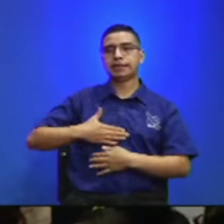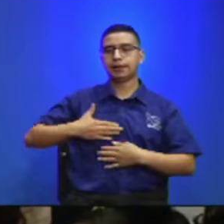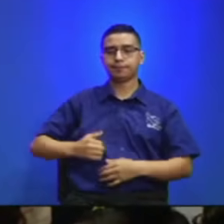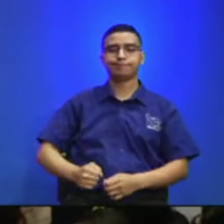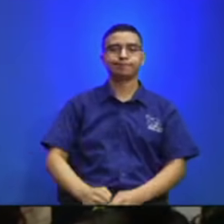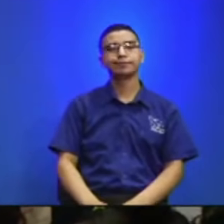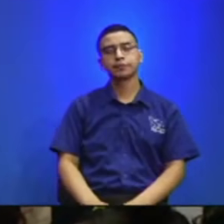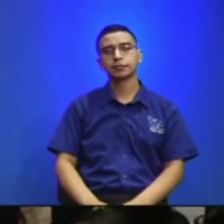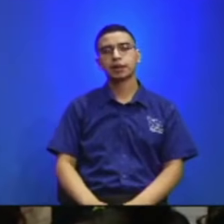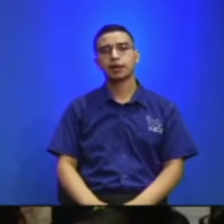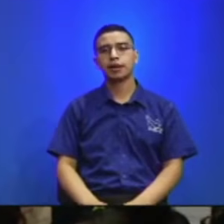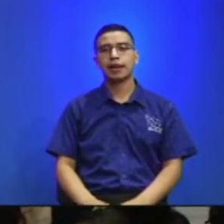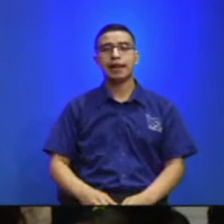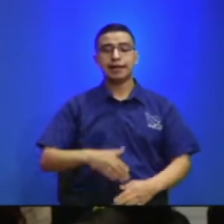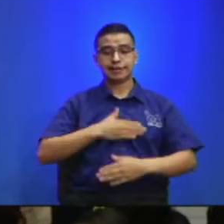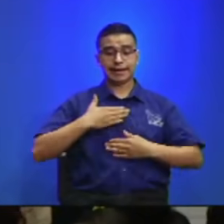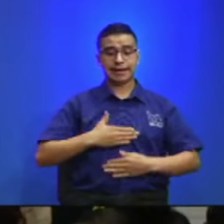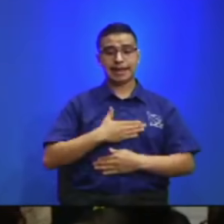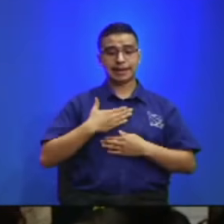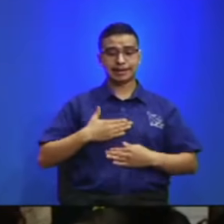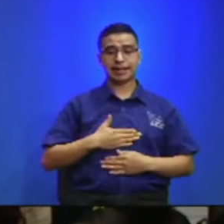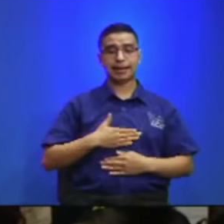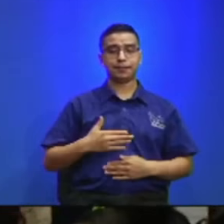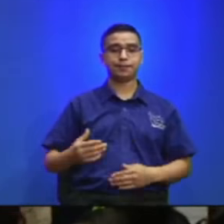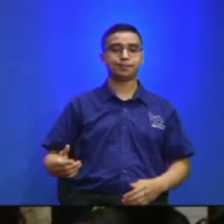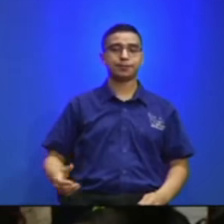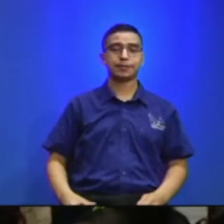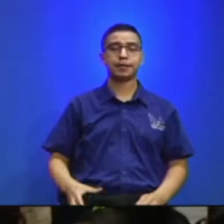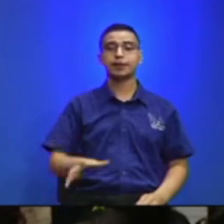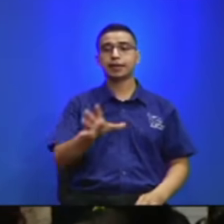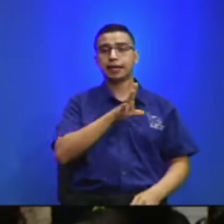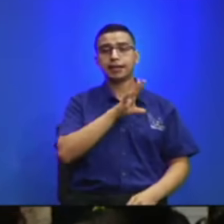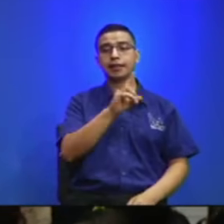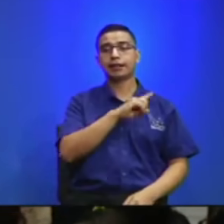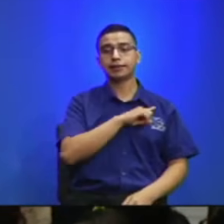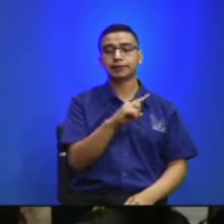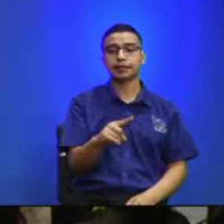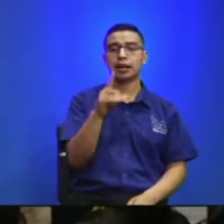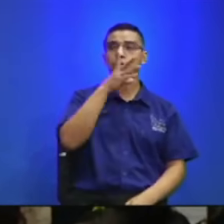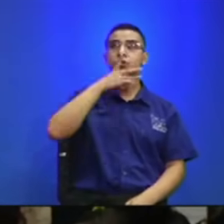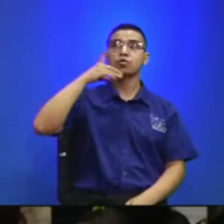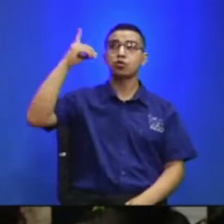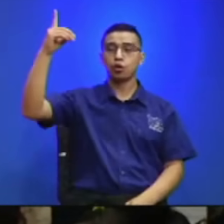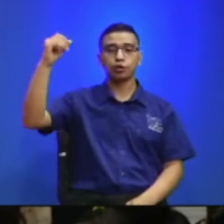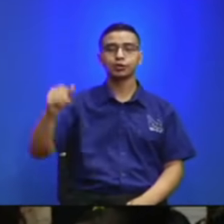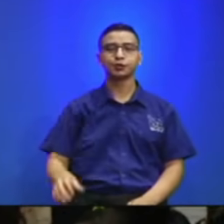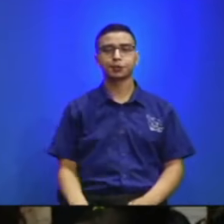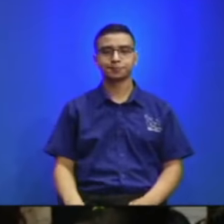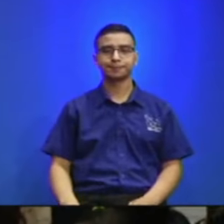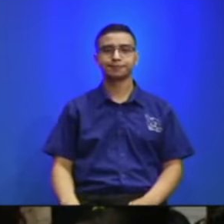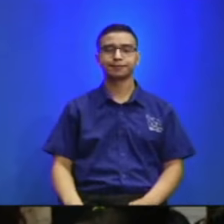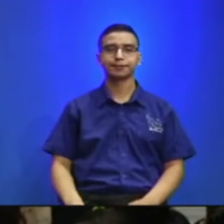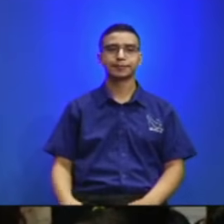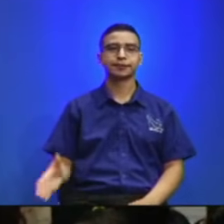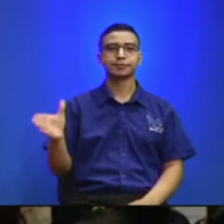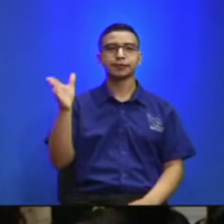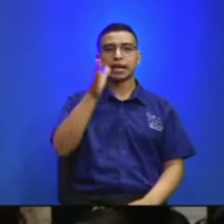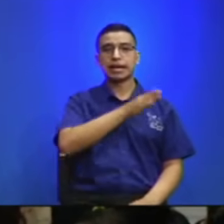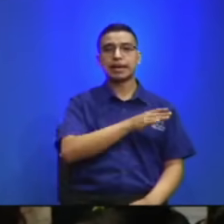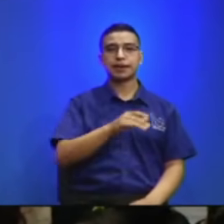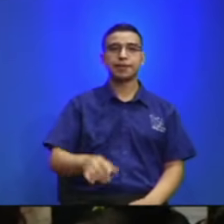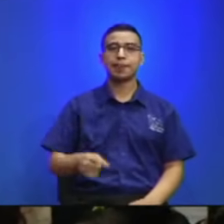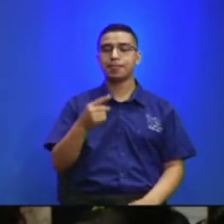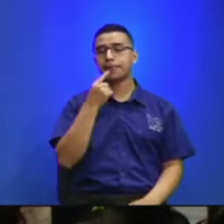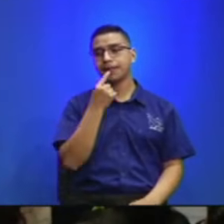es que el deleite en la vida es dios en nosotros por eso los primeros versículos habla de un deleite que ellos querían seguir